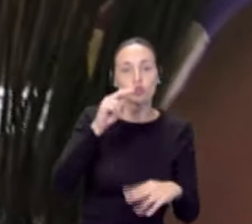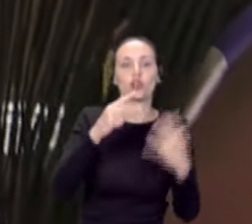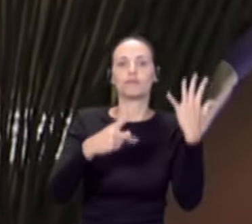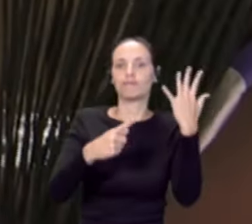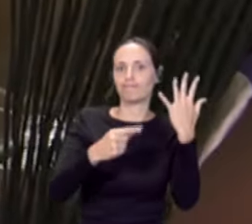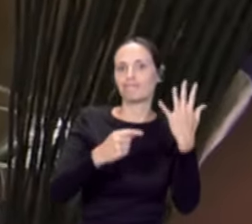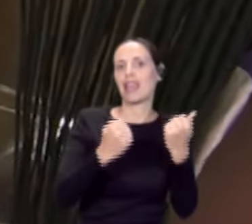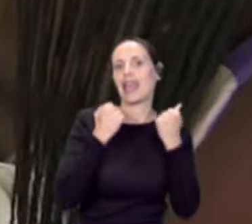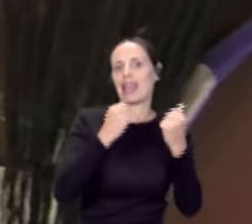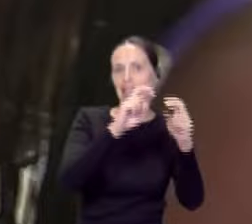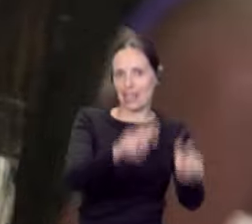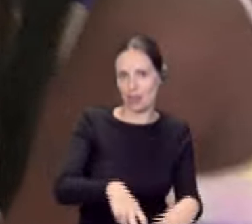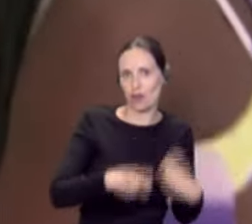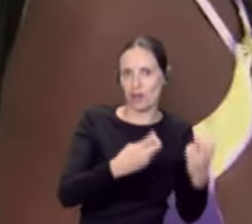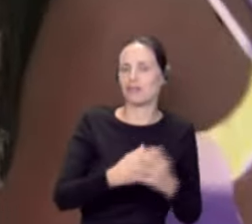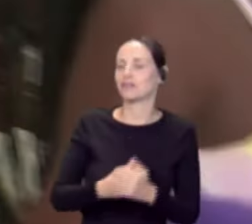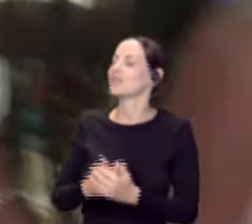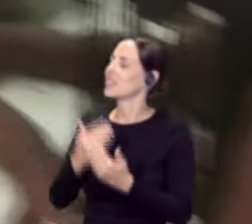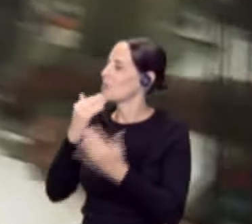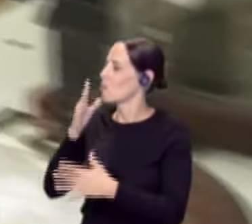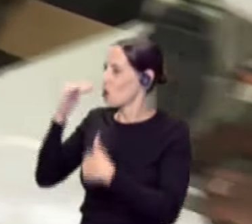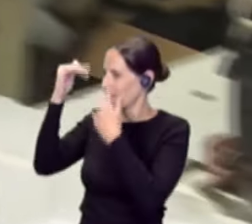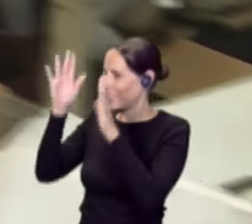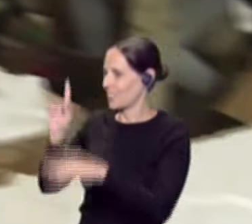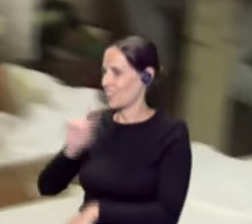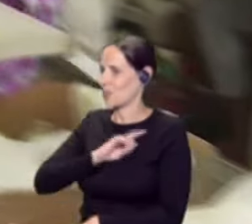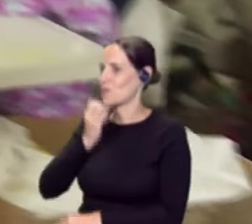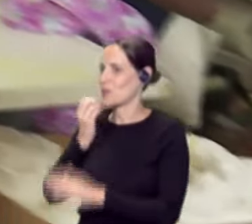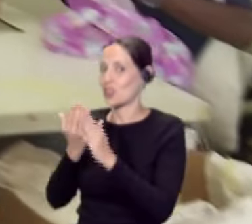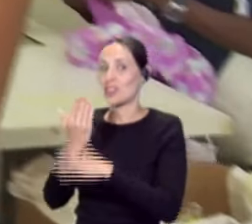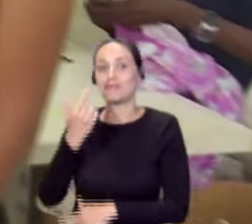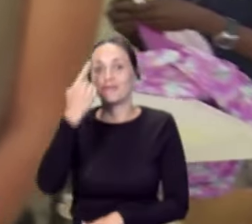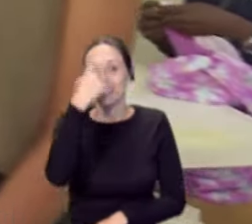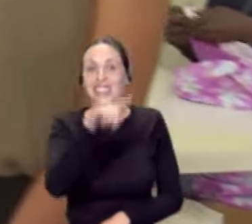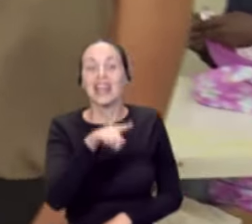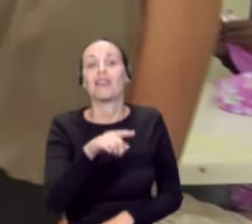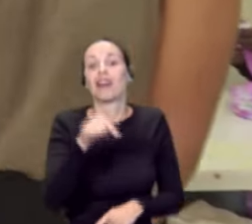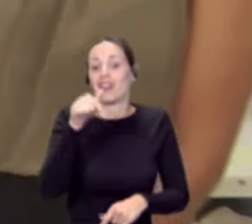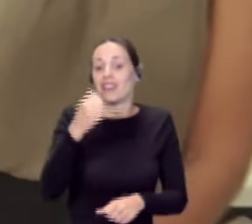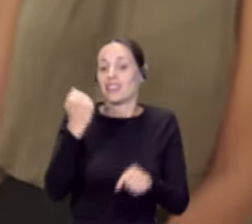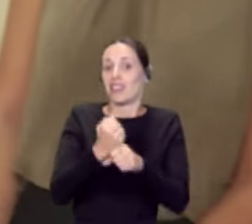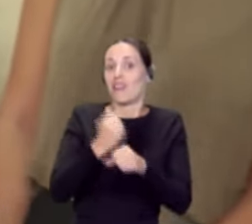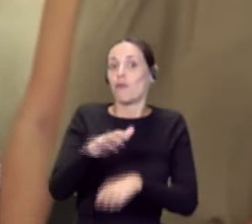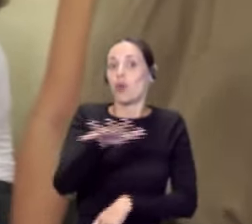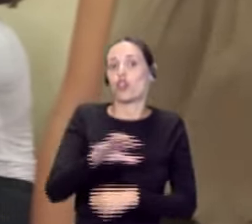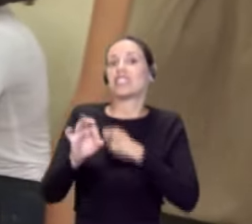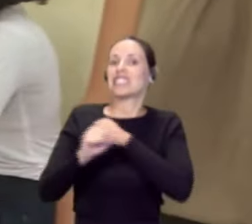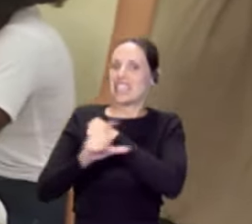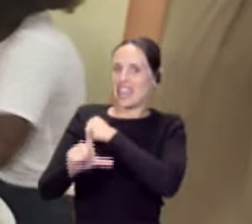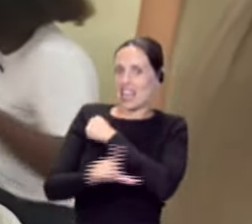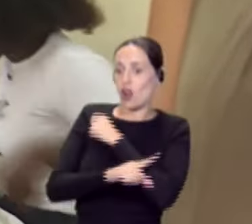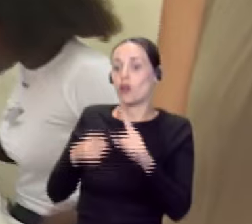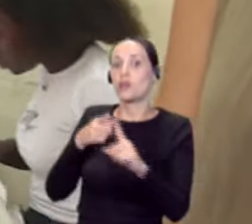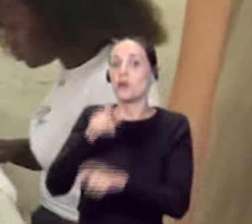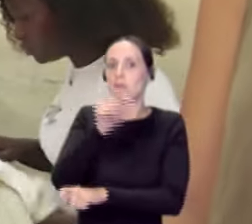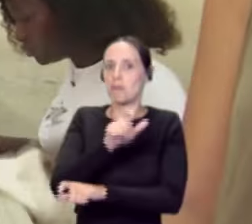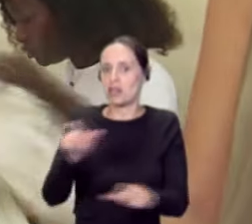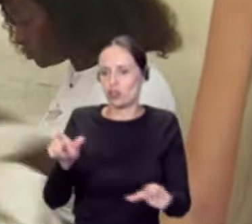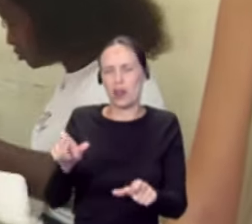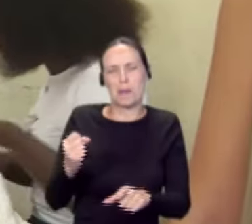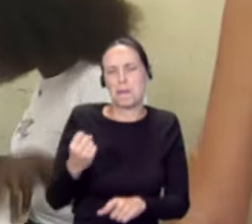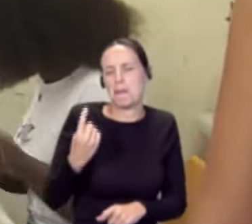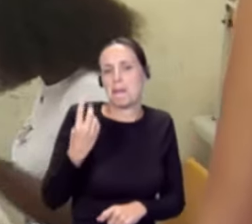Muchísimas gracias por habernos atendido, muy buenos días. Y ya saben, desde aquí se está trabajando en Origen para dar una oportunidad a las miles de personas que